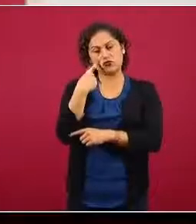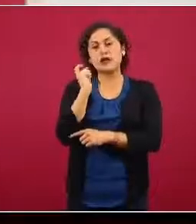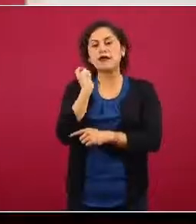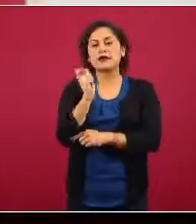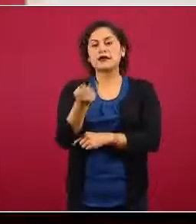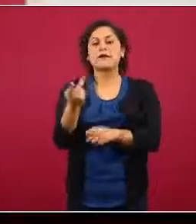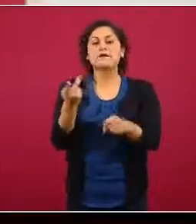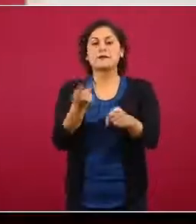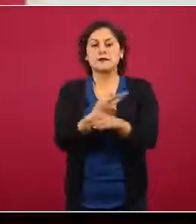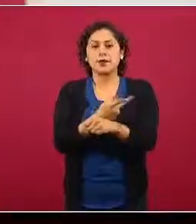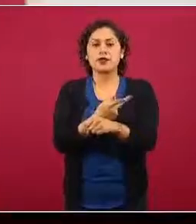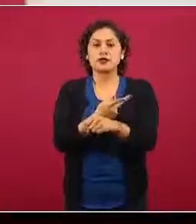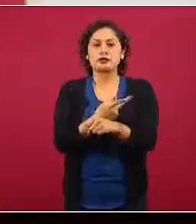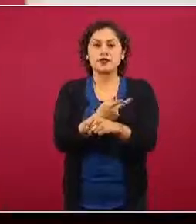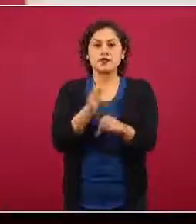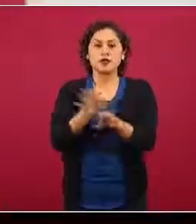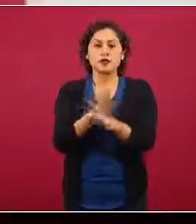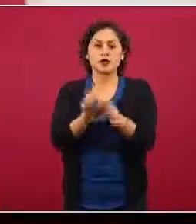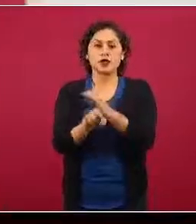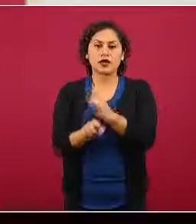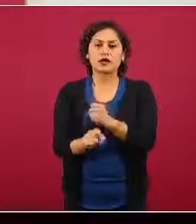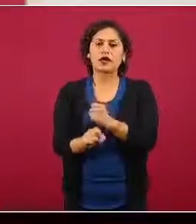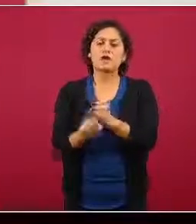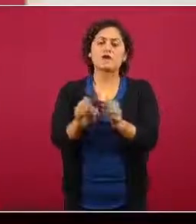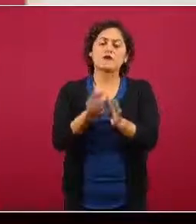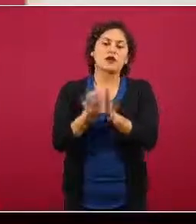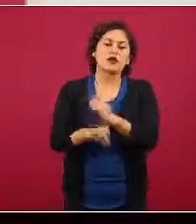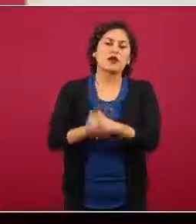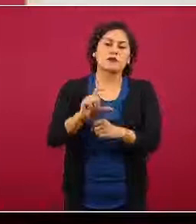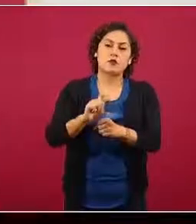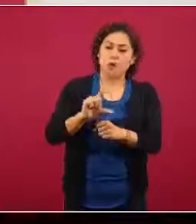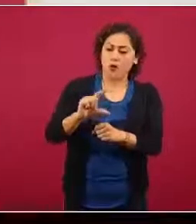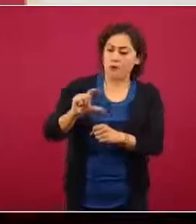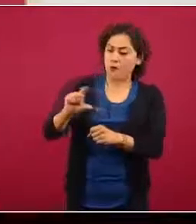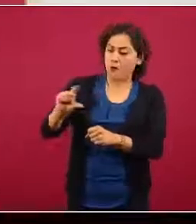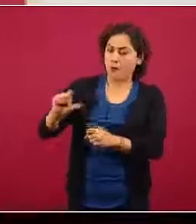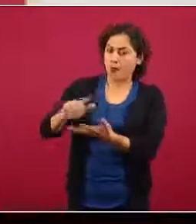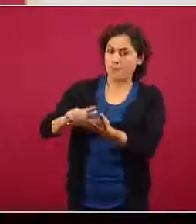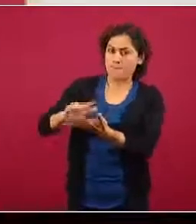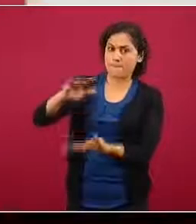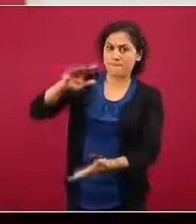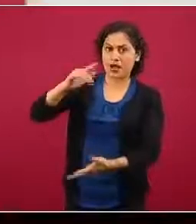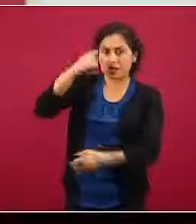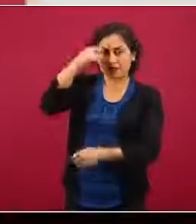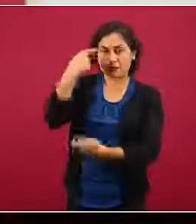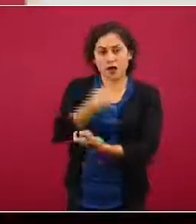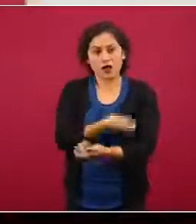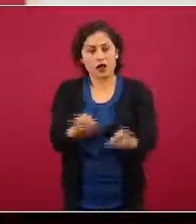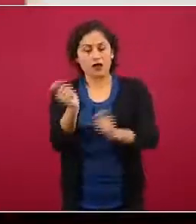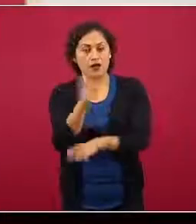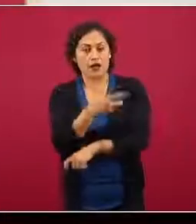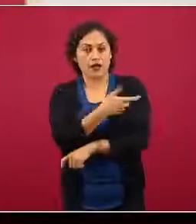crecimiento del número de vacunas disponibles para aplicar y